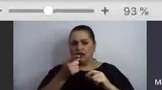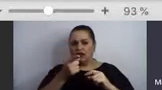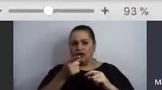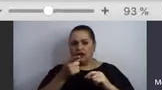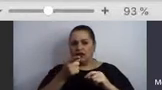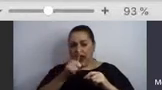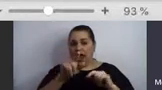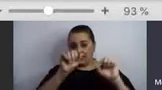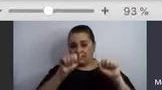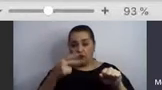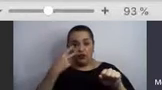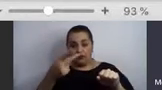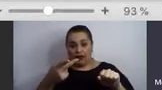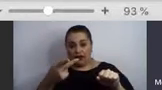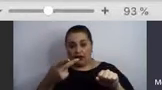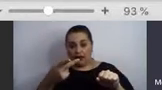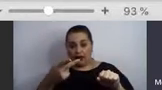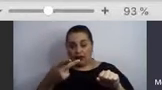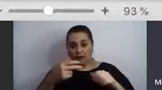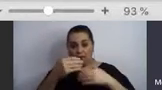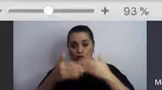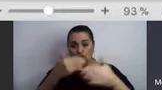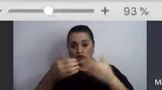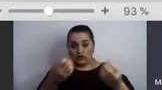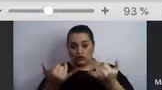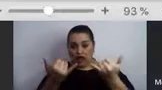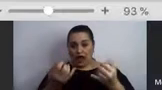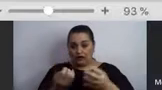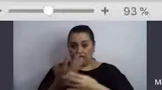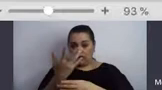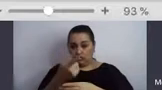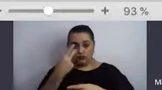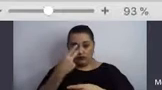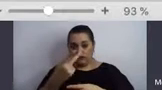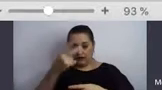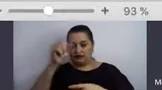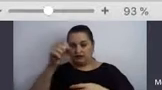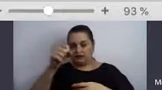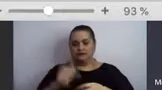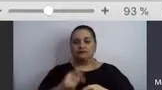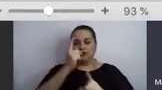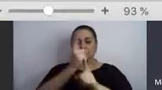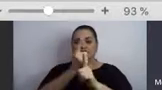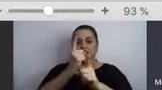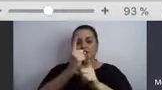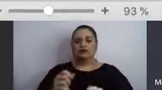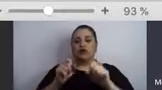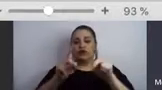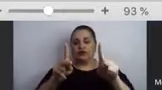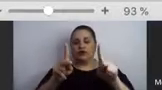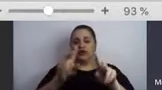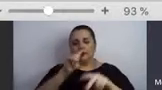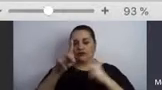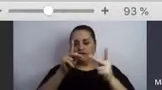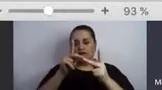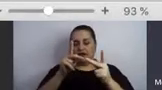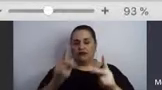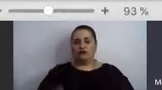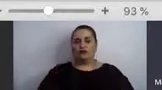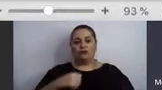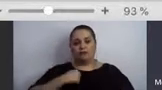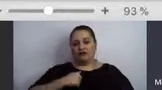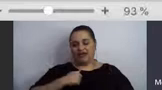Ahí sí están viendo lo de que dice procesos activos. Sí. Ok, perfectamente. Perdón